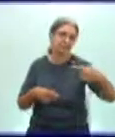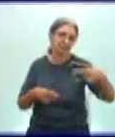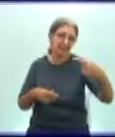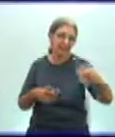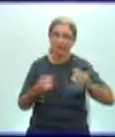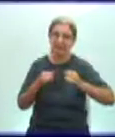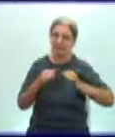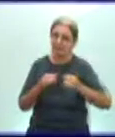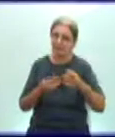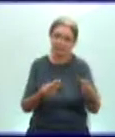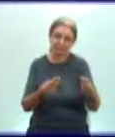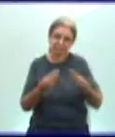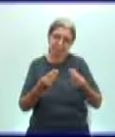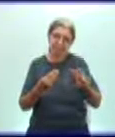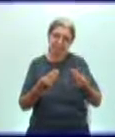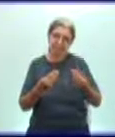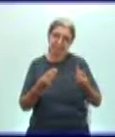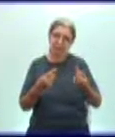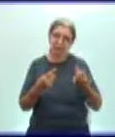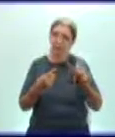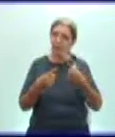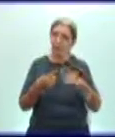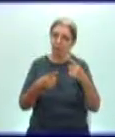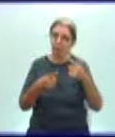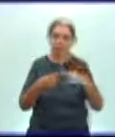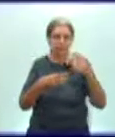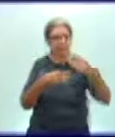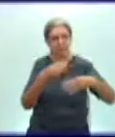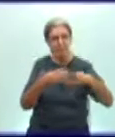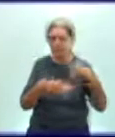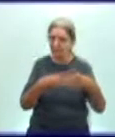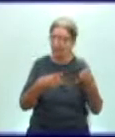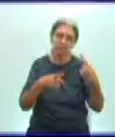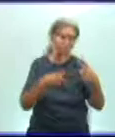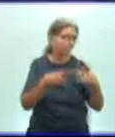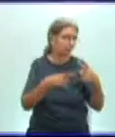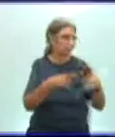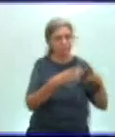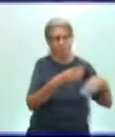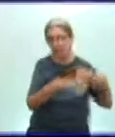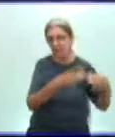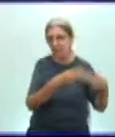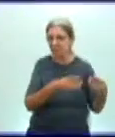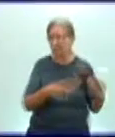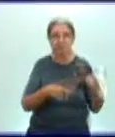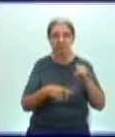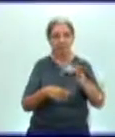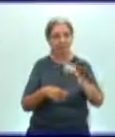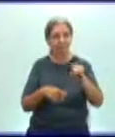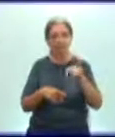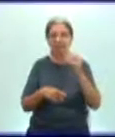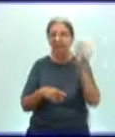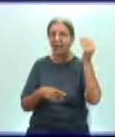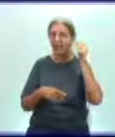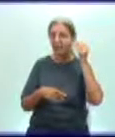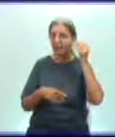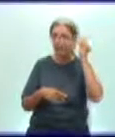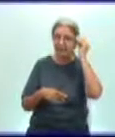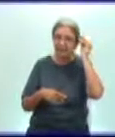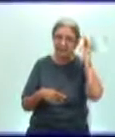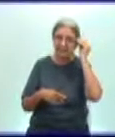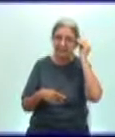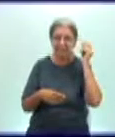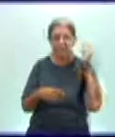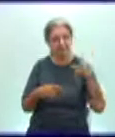sucesivamente. Luego encontrará otros problemas y otros problemas, que es algo que usted debe aprender a leer,